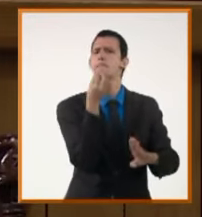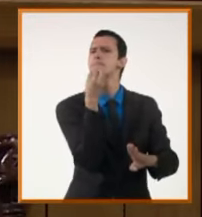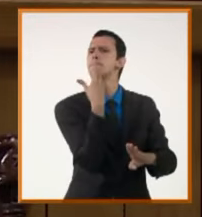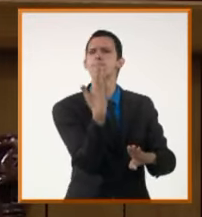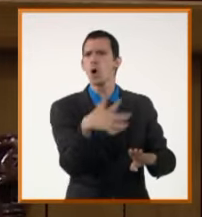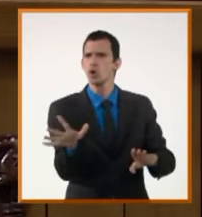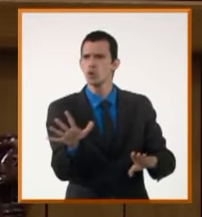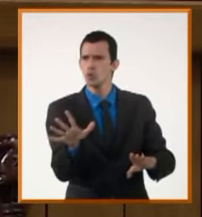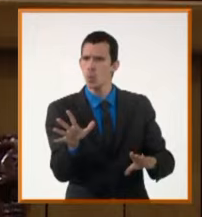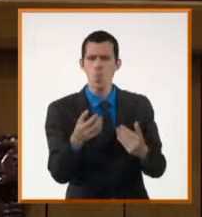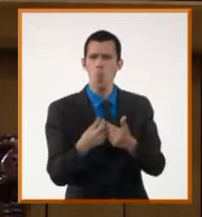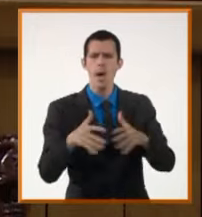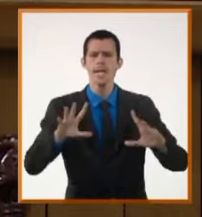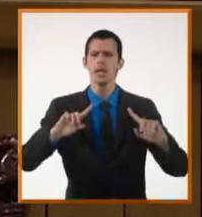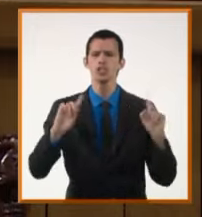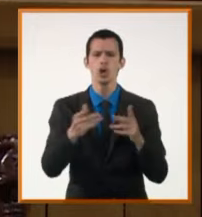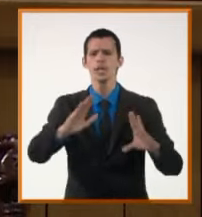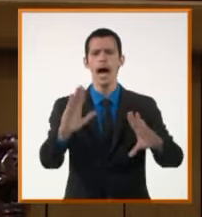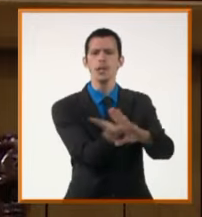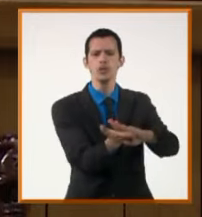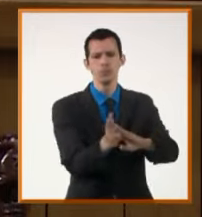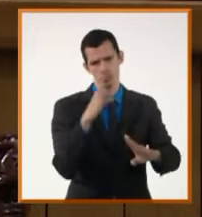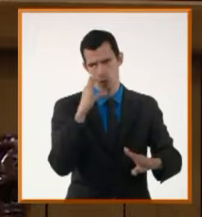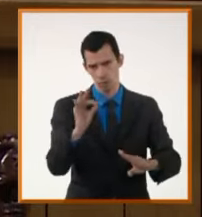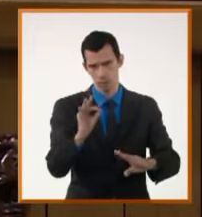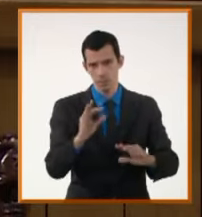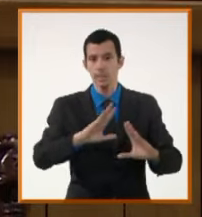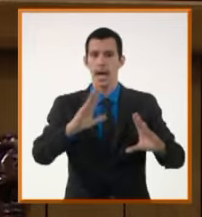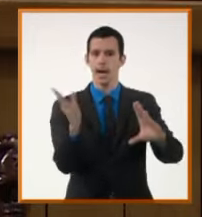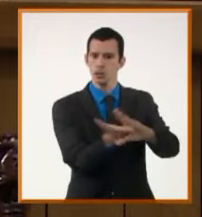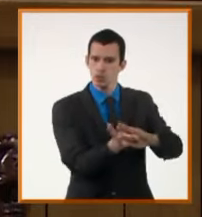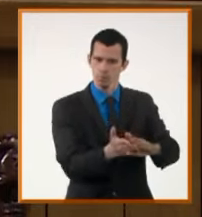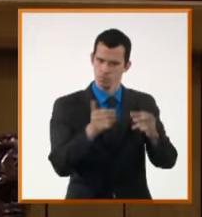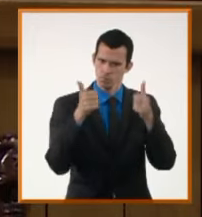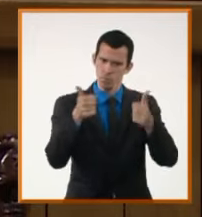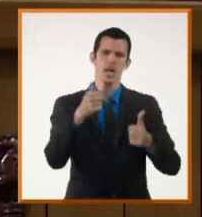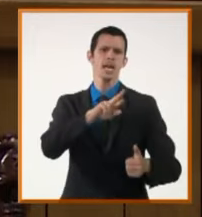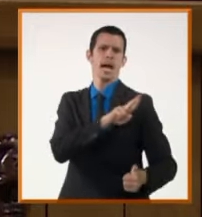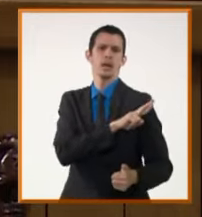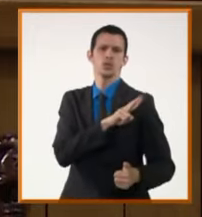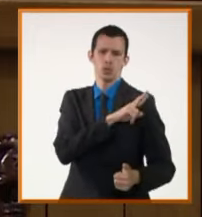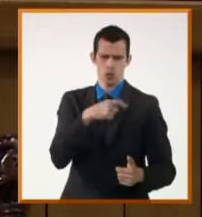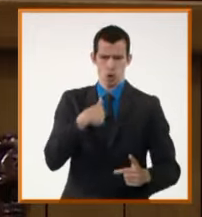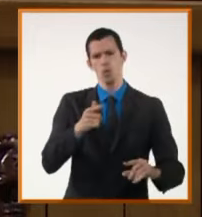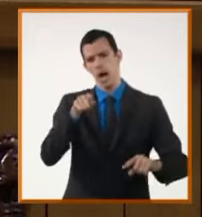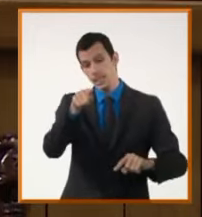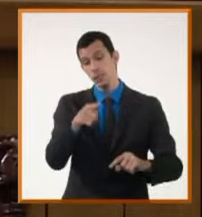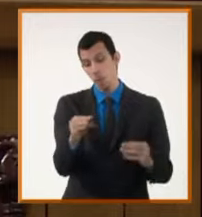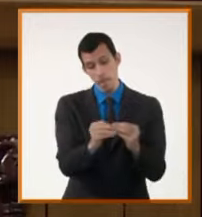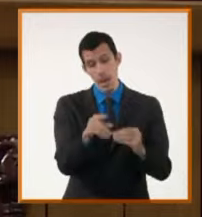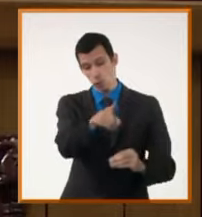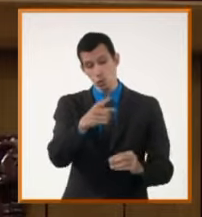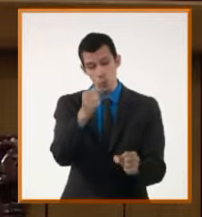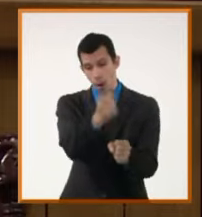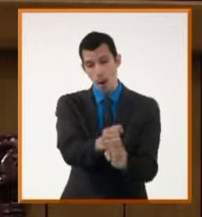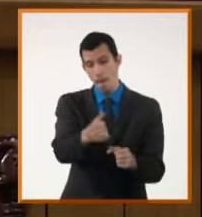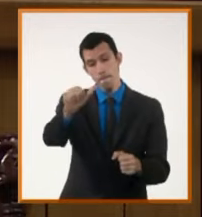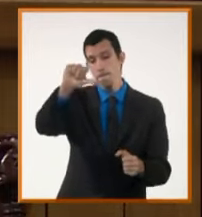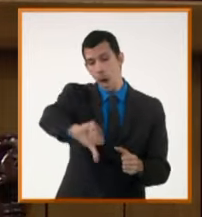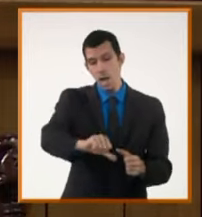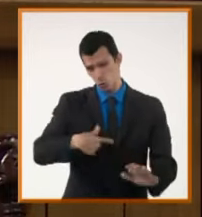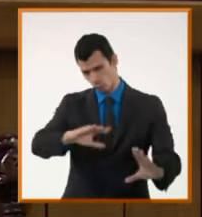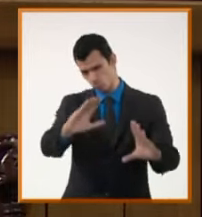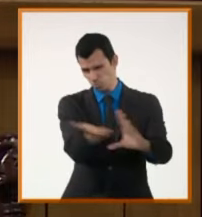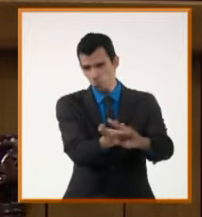está establecido. Y en ello tenemos que transformar la manera, acabar ese con disminuir el robo de ganado que